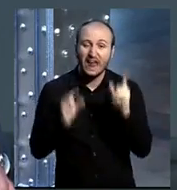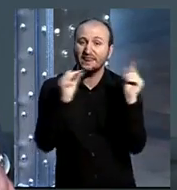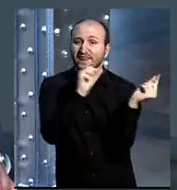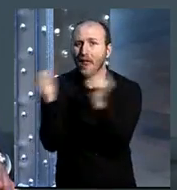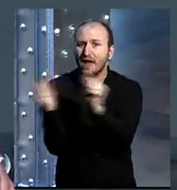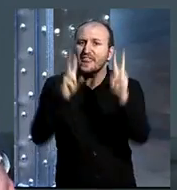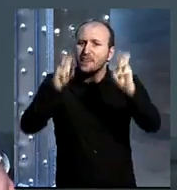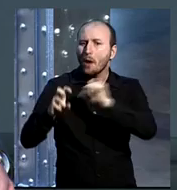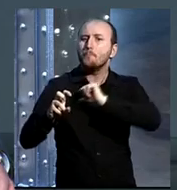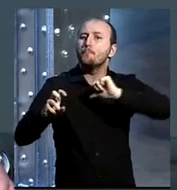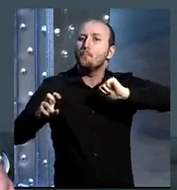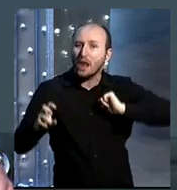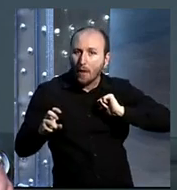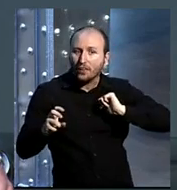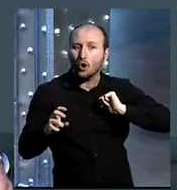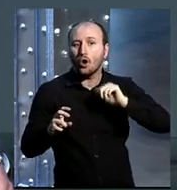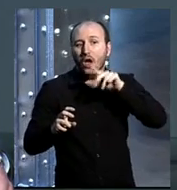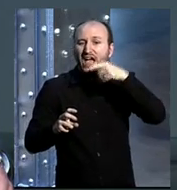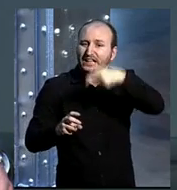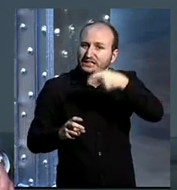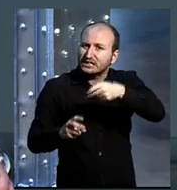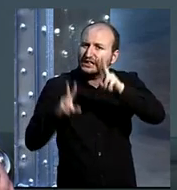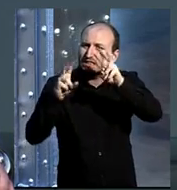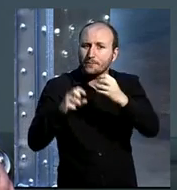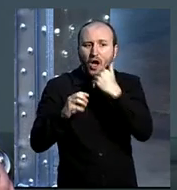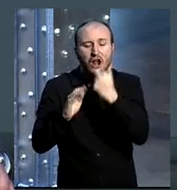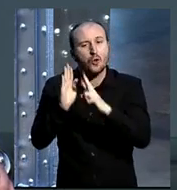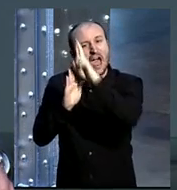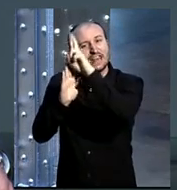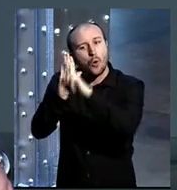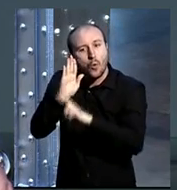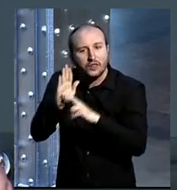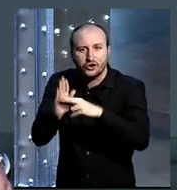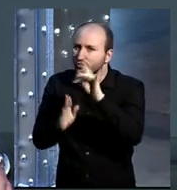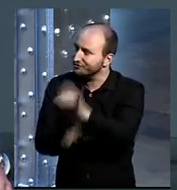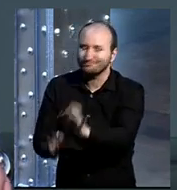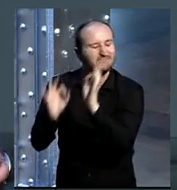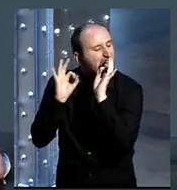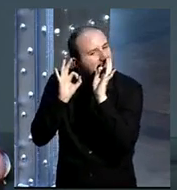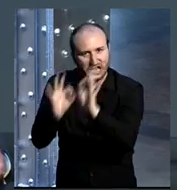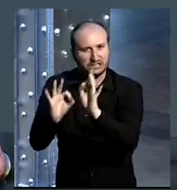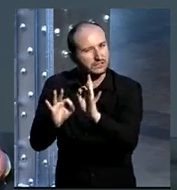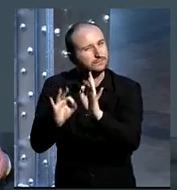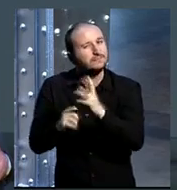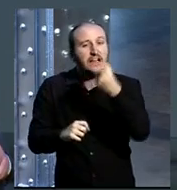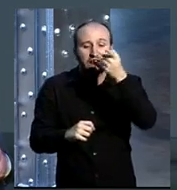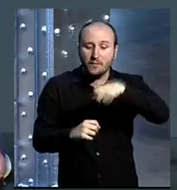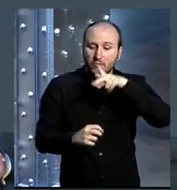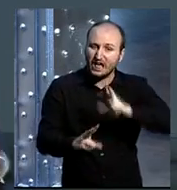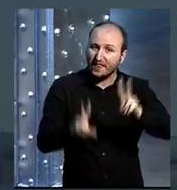la privacidad? Es un tema regulatorio, sin duda. Es un